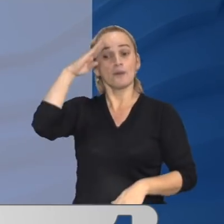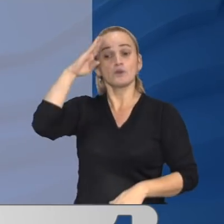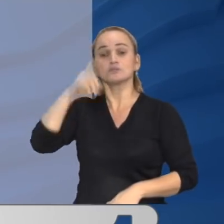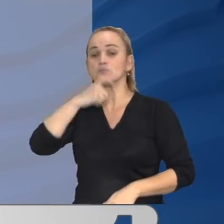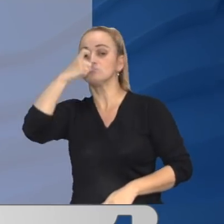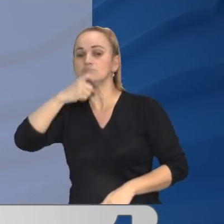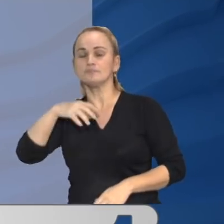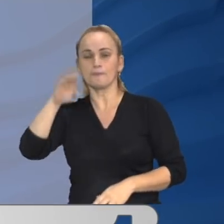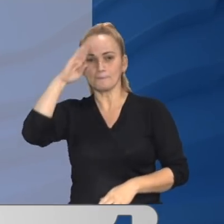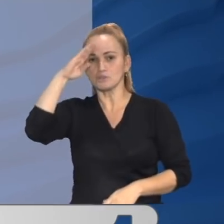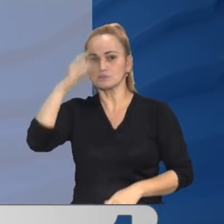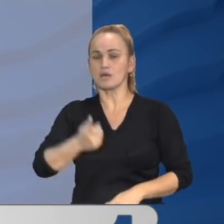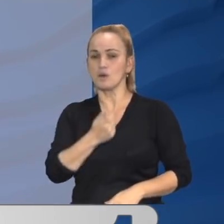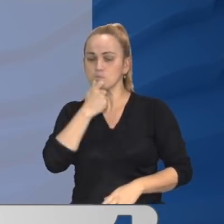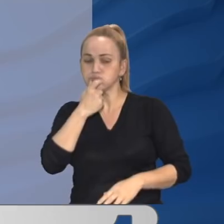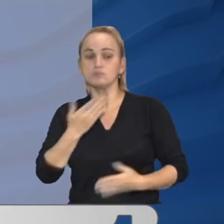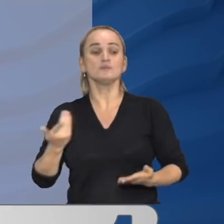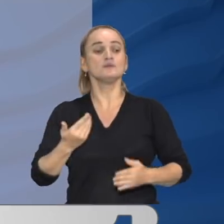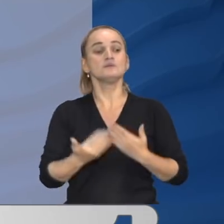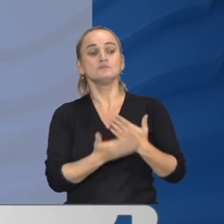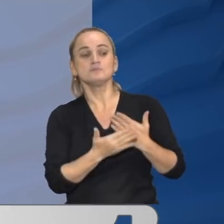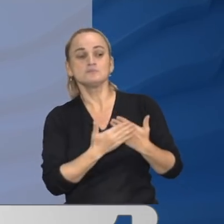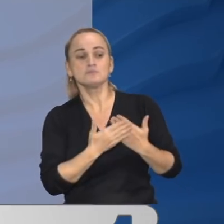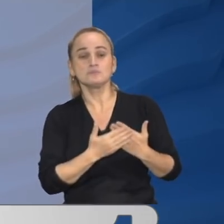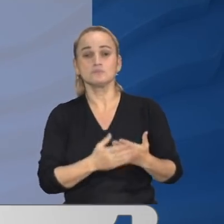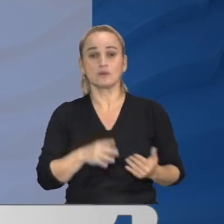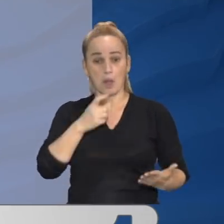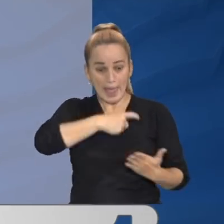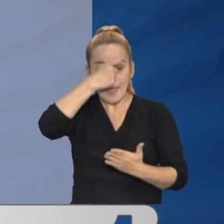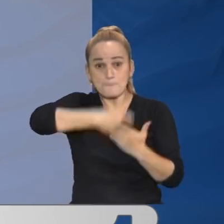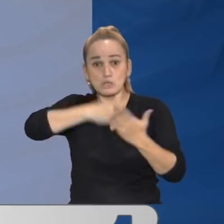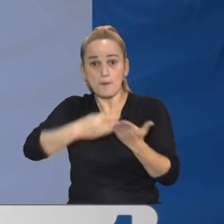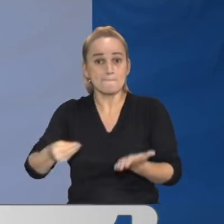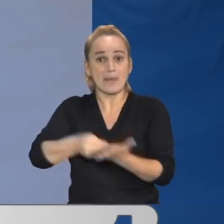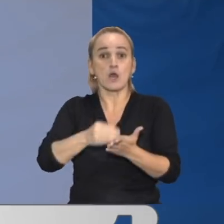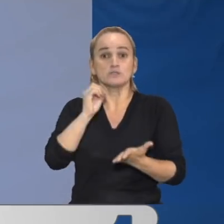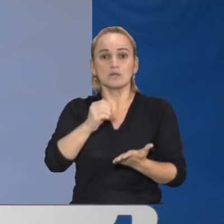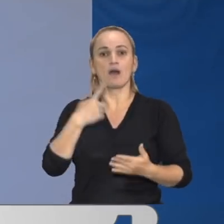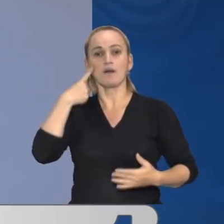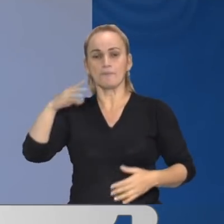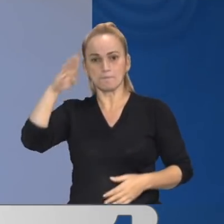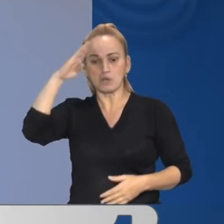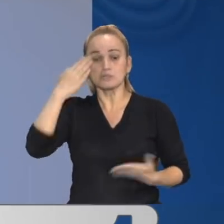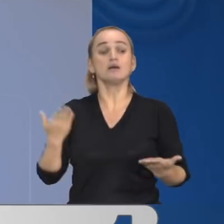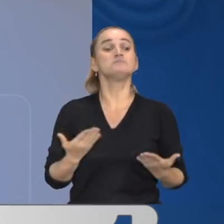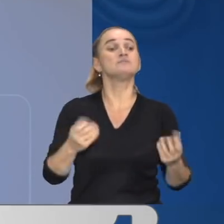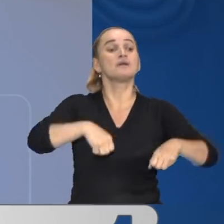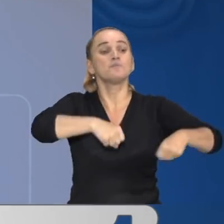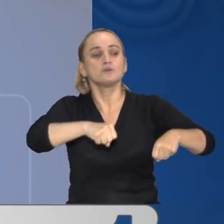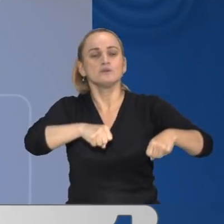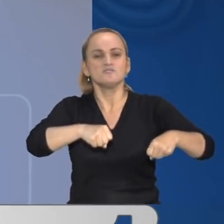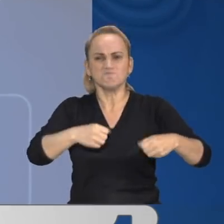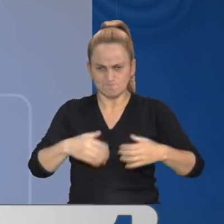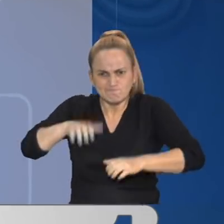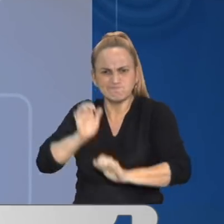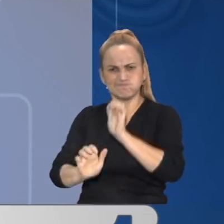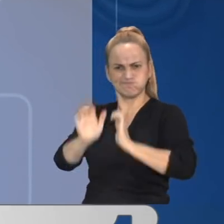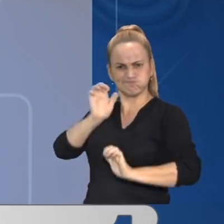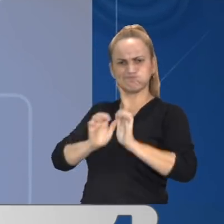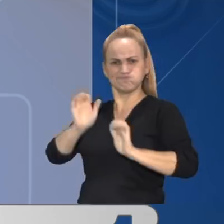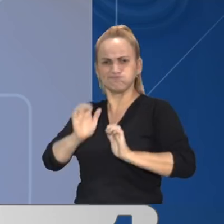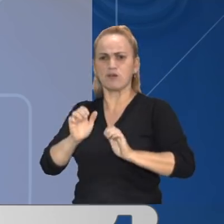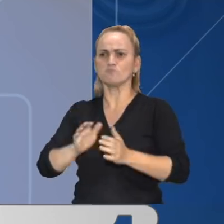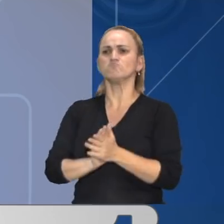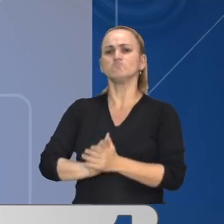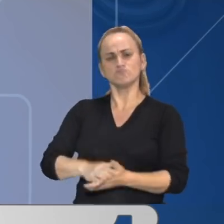los diferentes impuestos de la motocicleta, por lo que la policía se lo iba a inmovilizar. Finalmente, no se pudo desarrollar el procedimiento